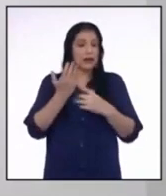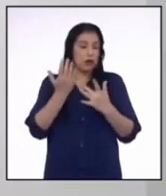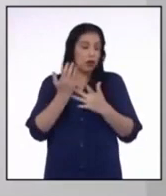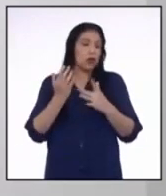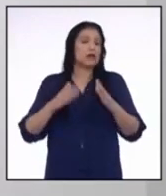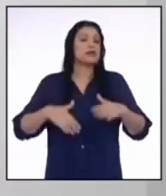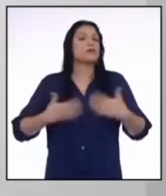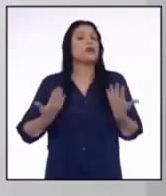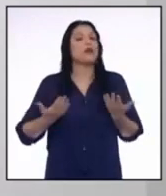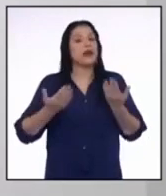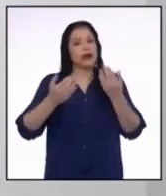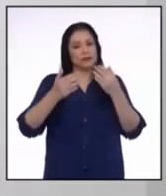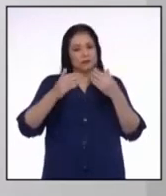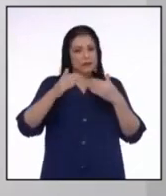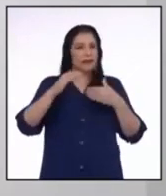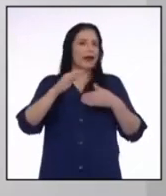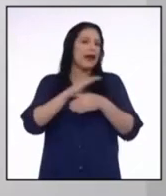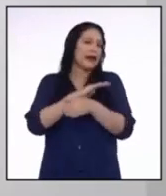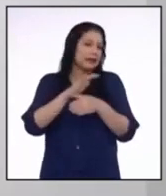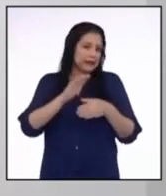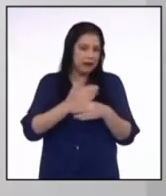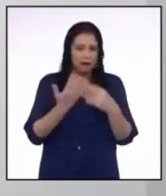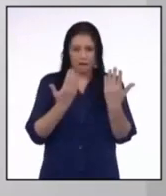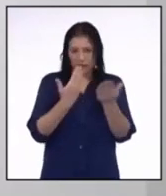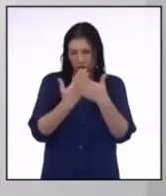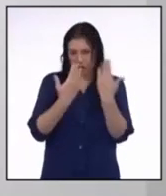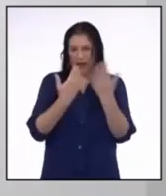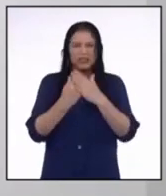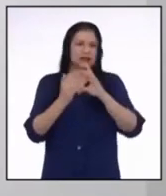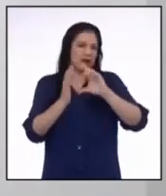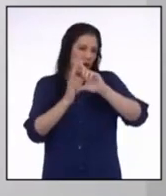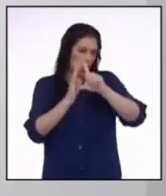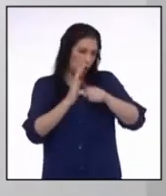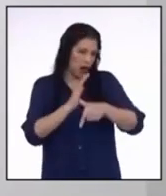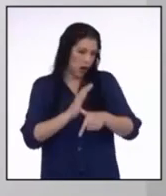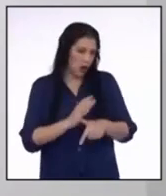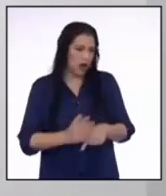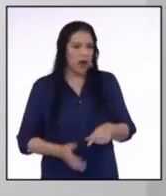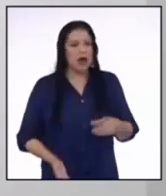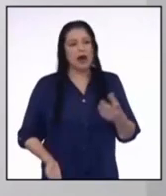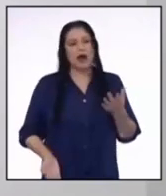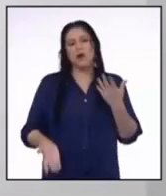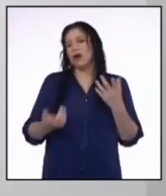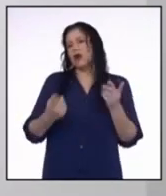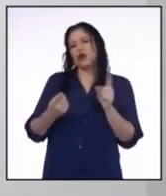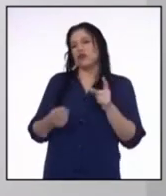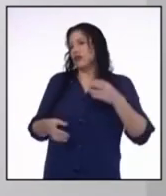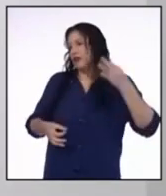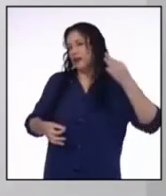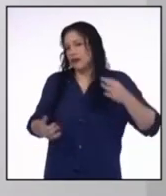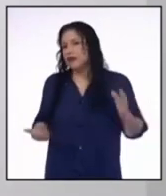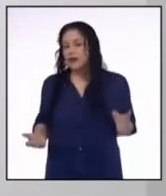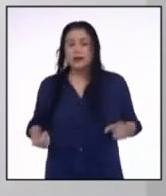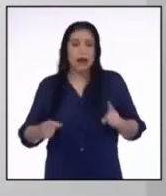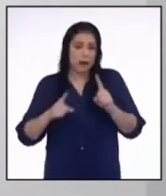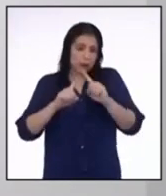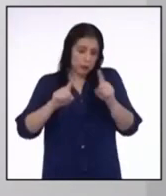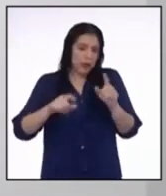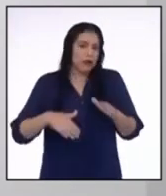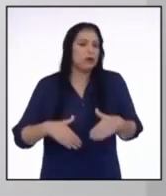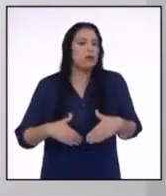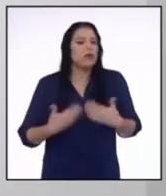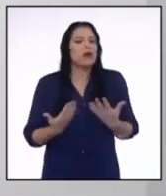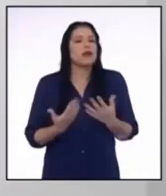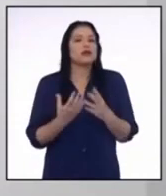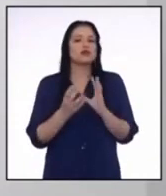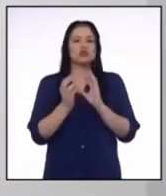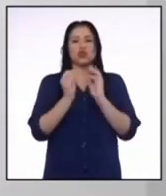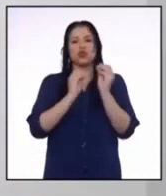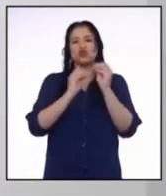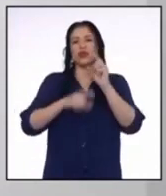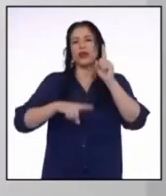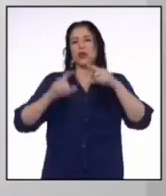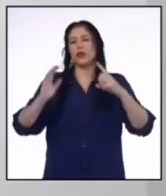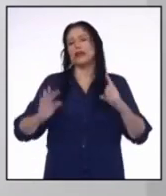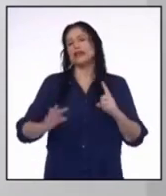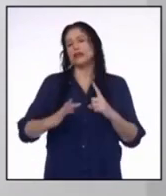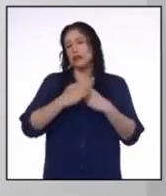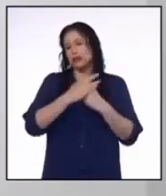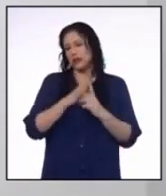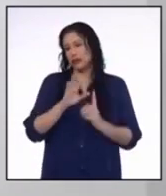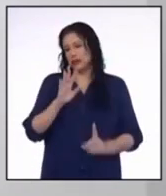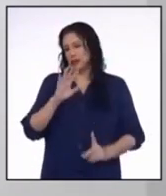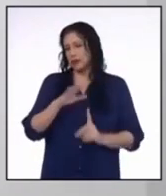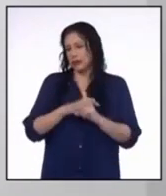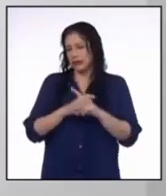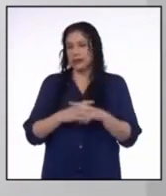podrán tener acceso a ellos con facilidad, aunque no será el original, pero podría resolver situaciones